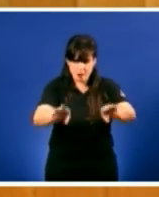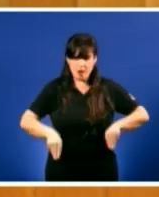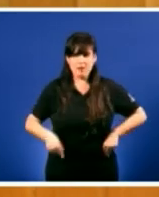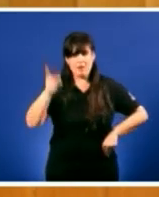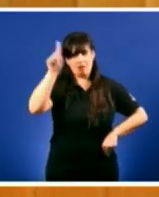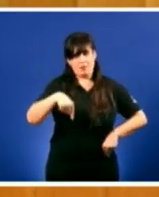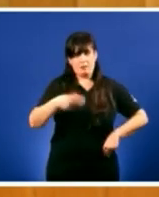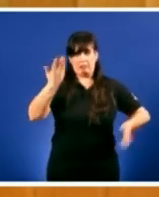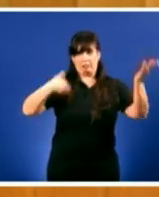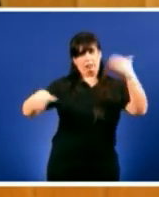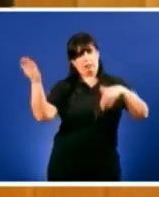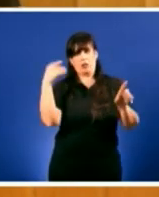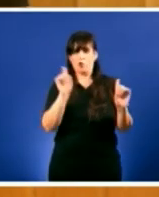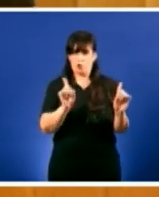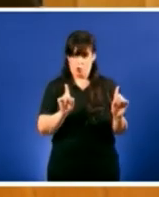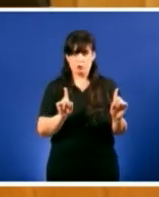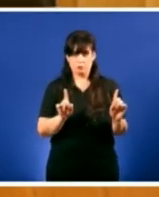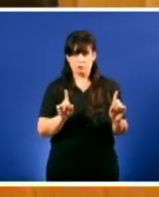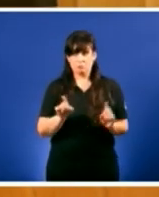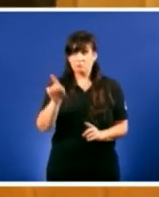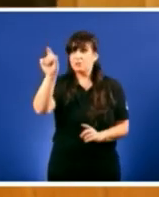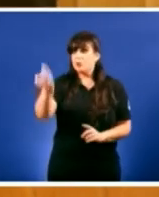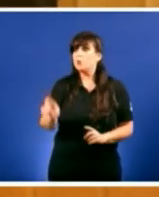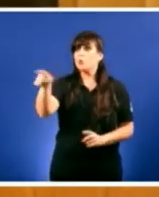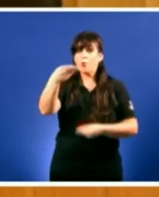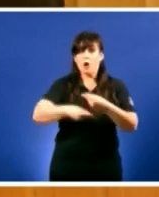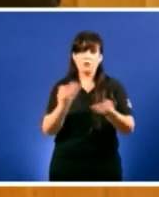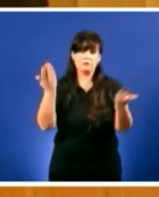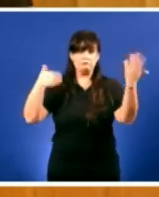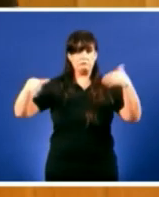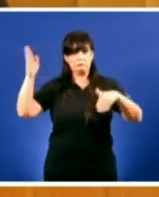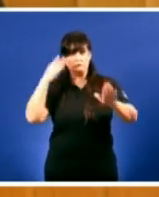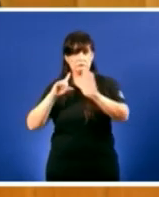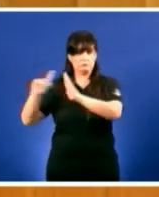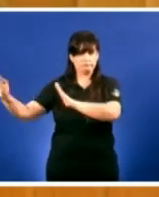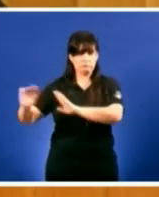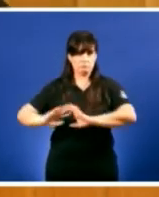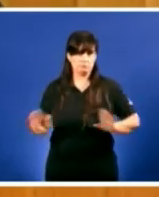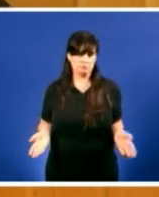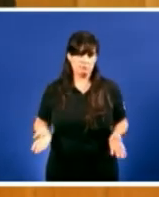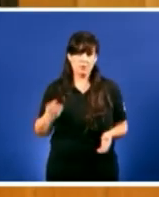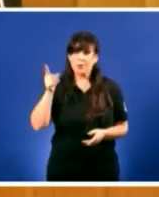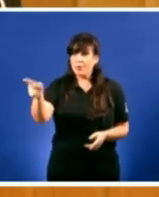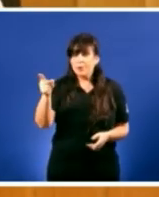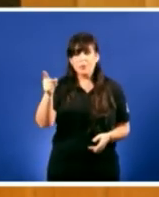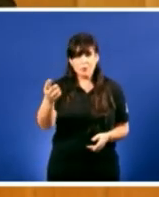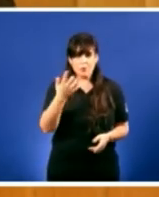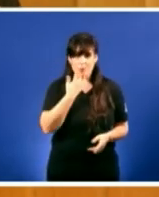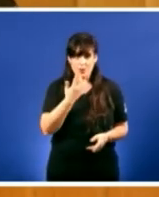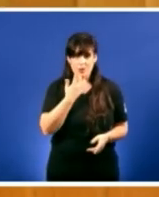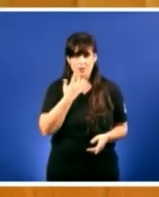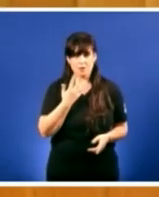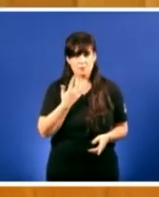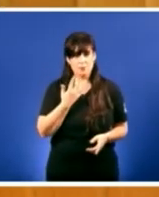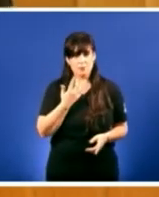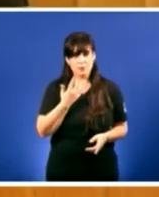escaquearse mas vostede o único que faia escaquearse señor Feijó vostede escaqueouse impedindo